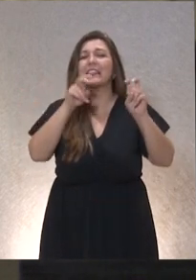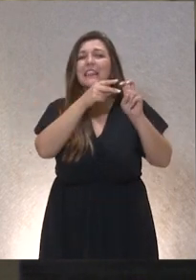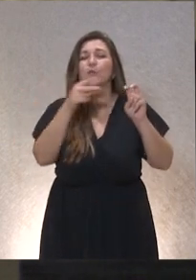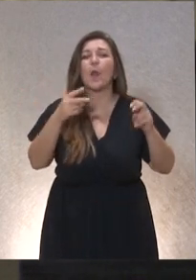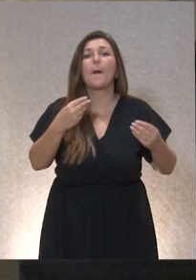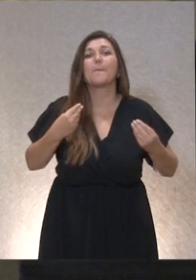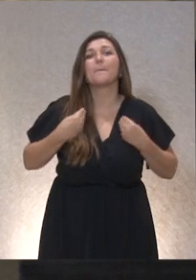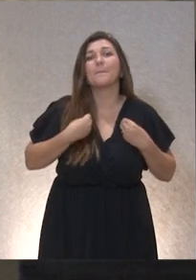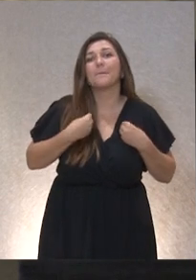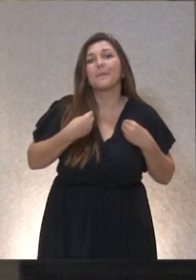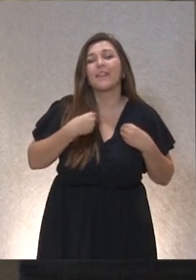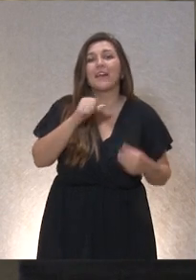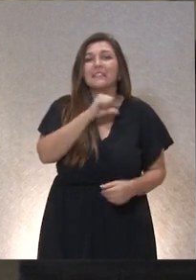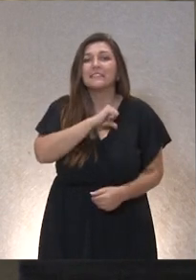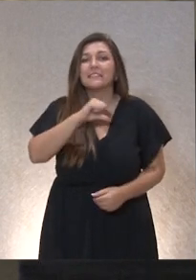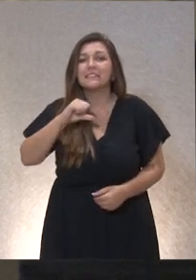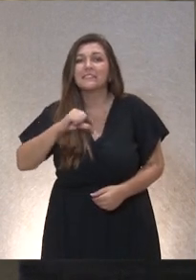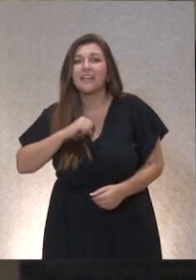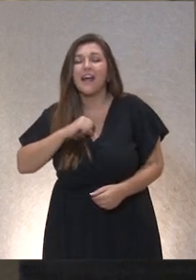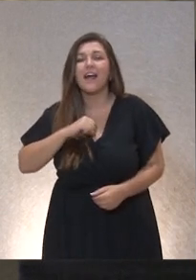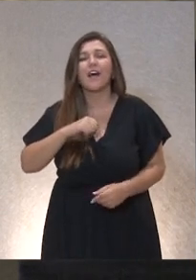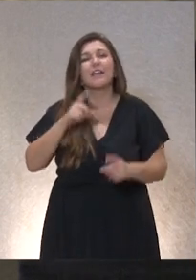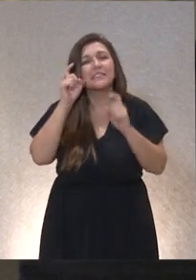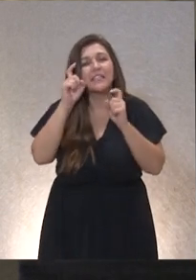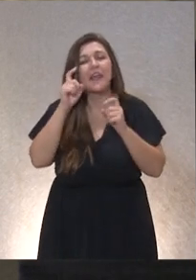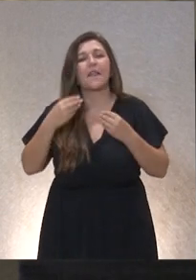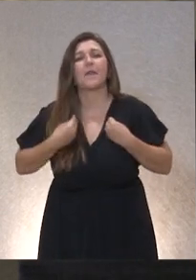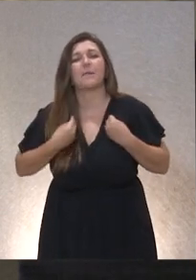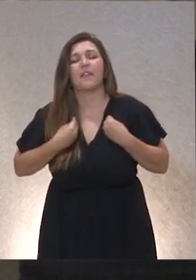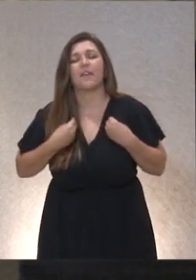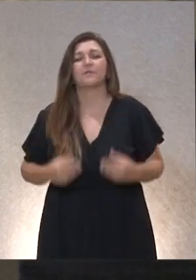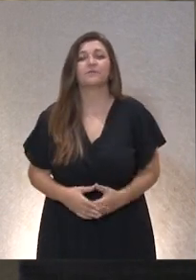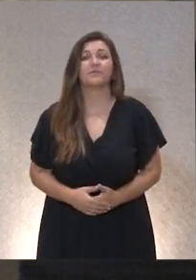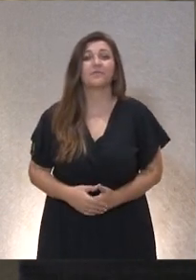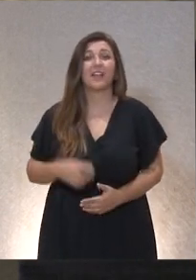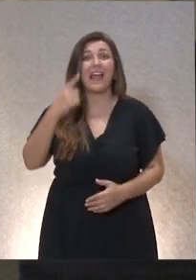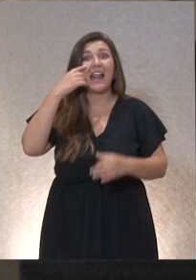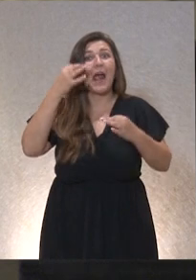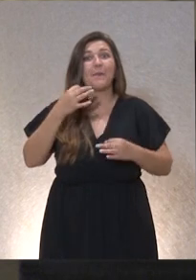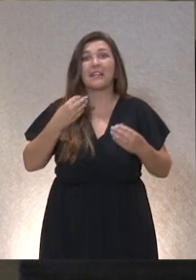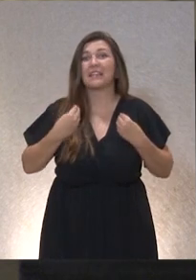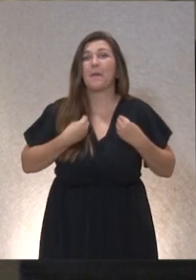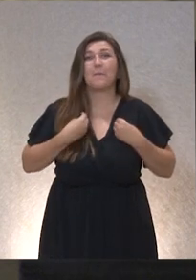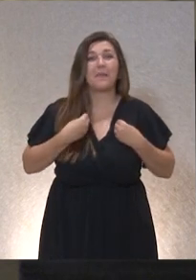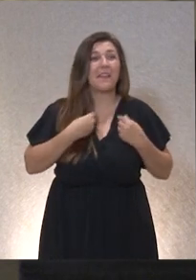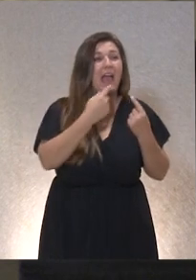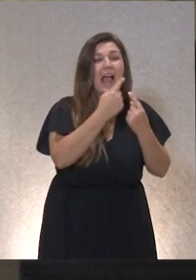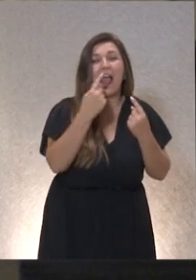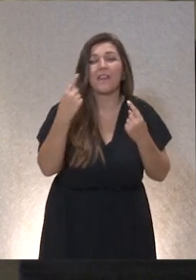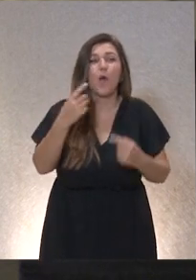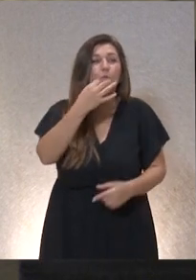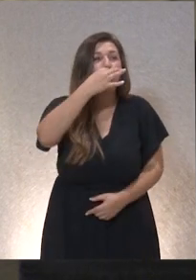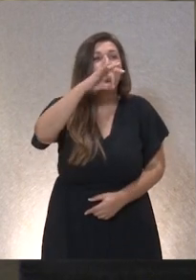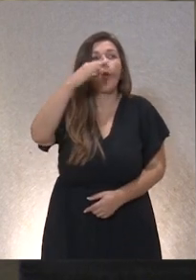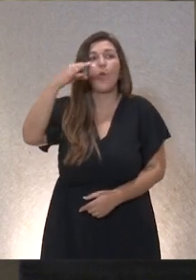vidas singulares lecciones de vida en realidad todas las vidas son únicas Y por esa